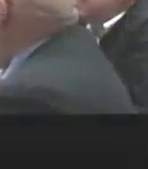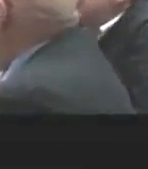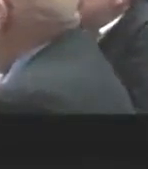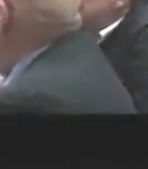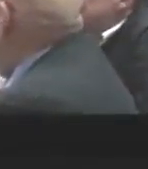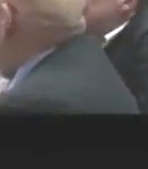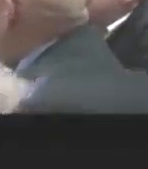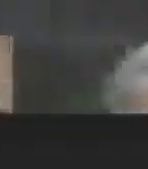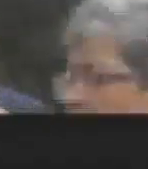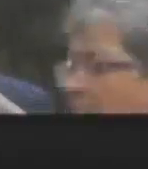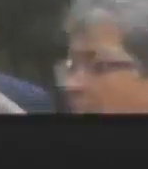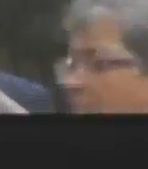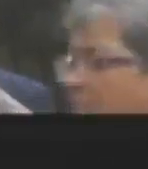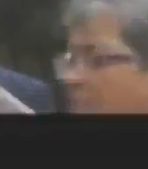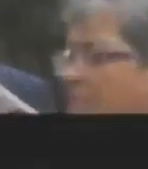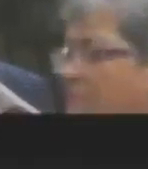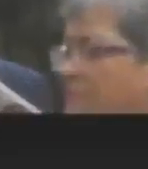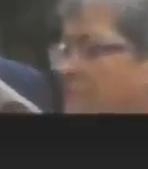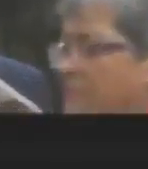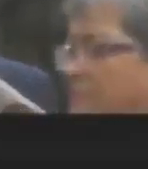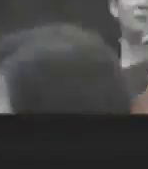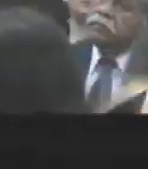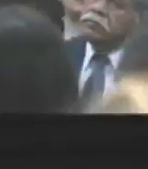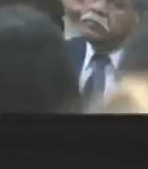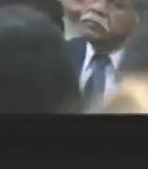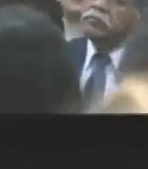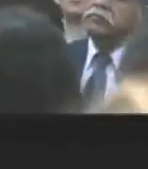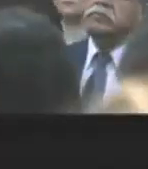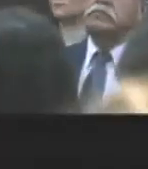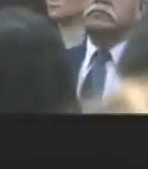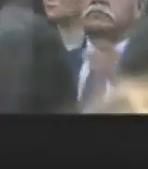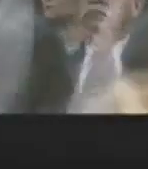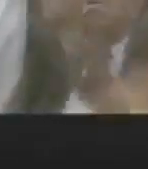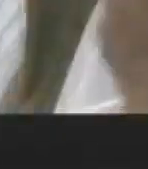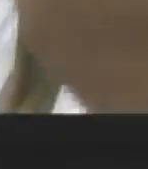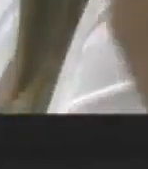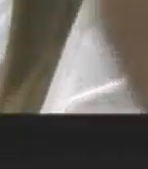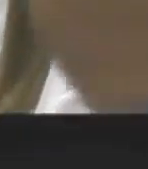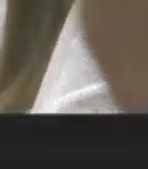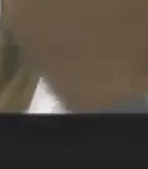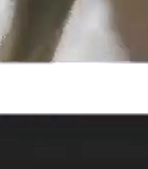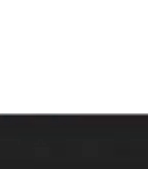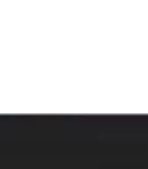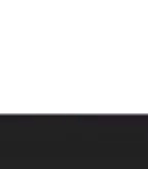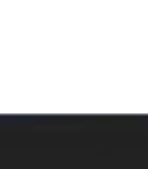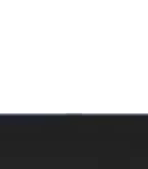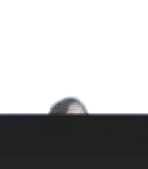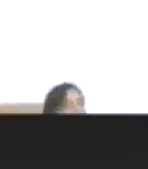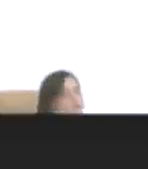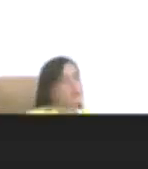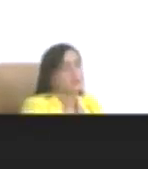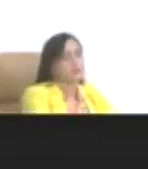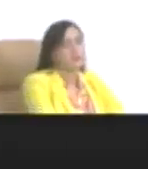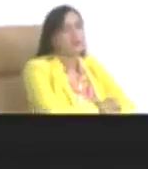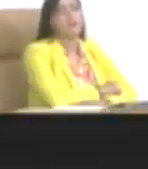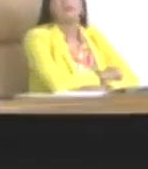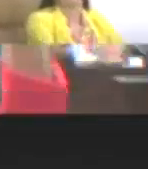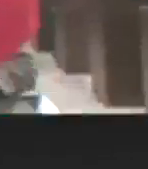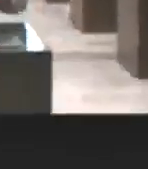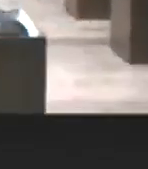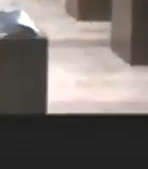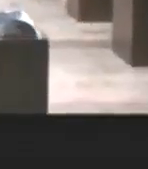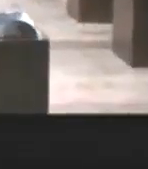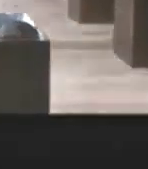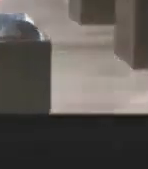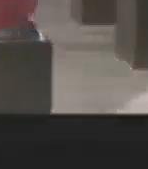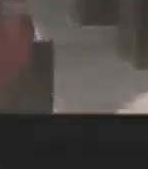diputados. Sesión ordinaria, martes y jueves, por ANTV, tu canal al